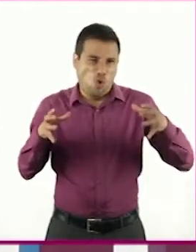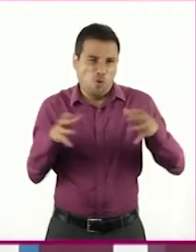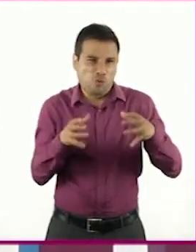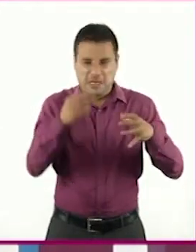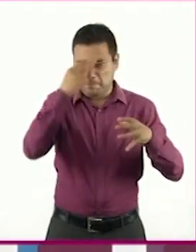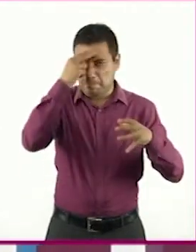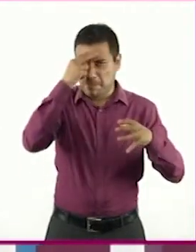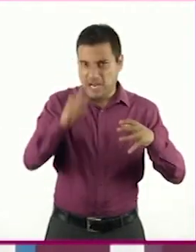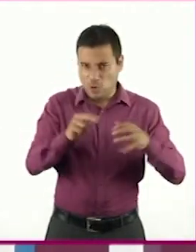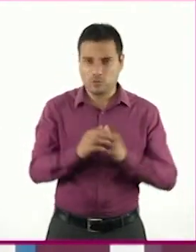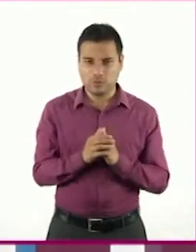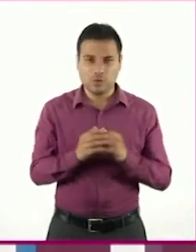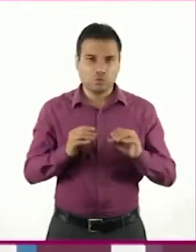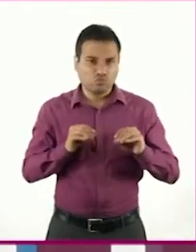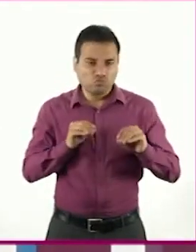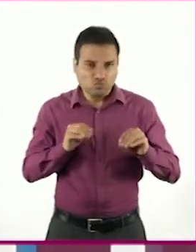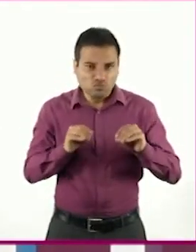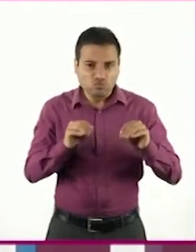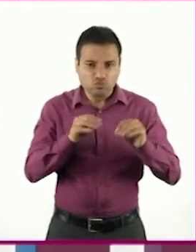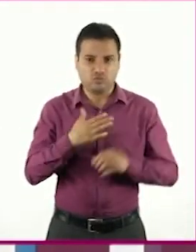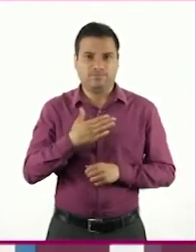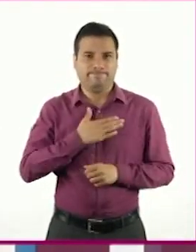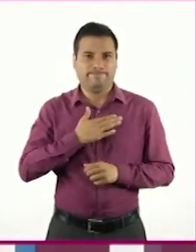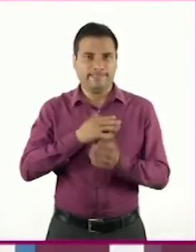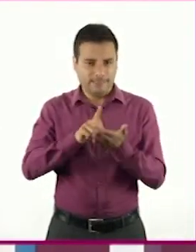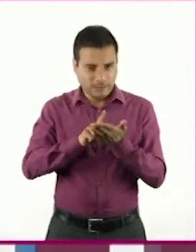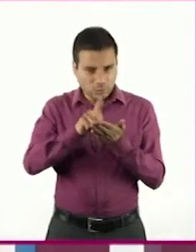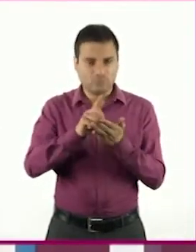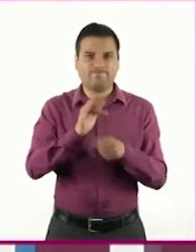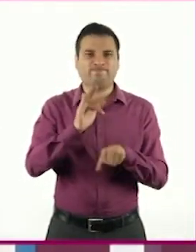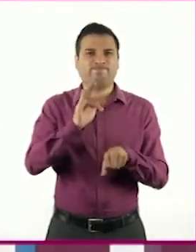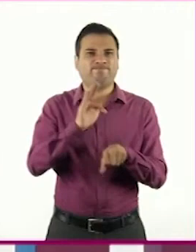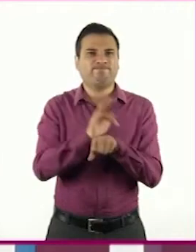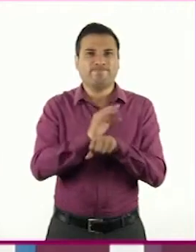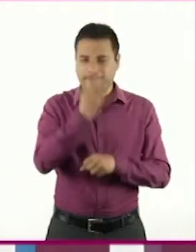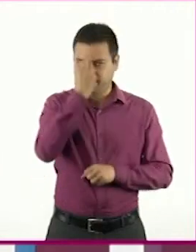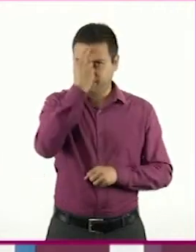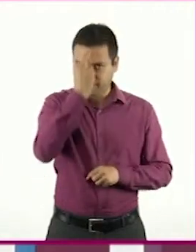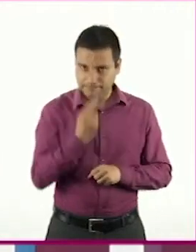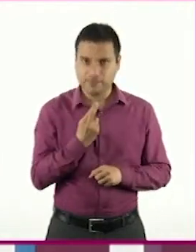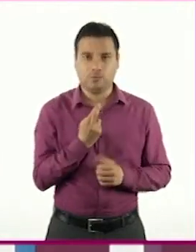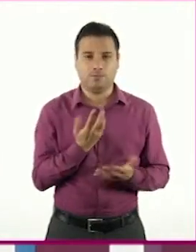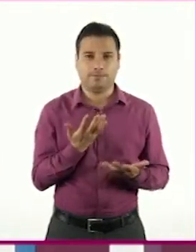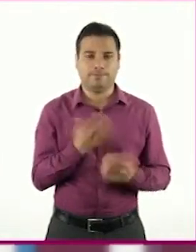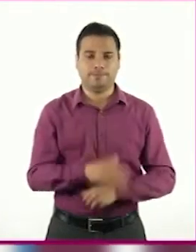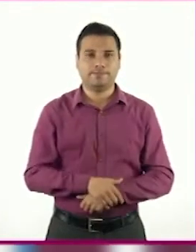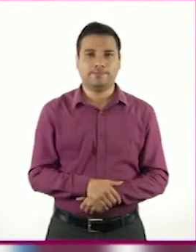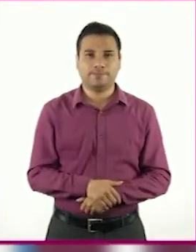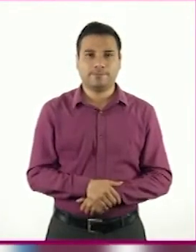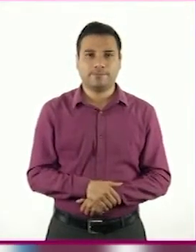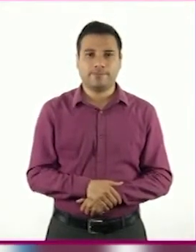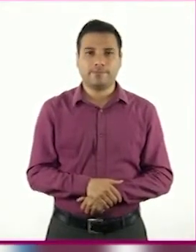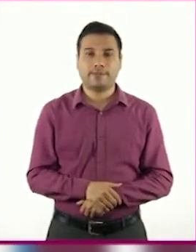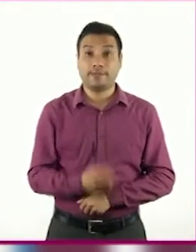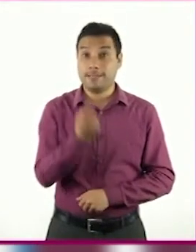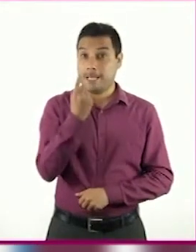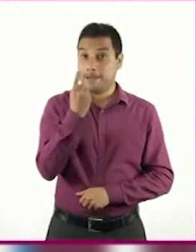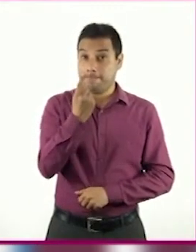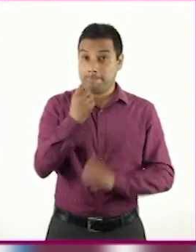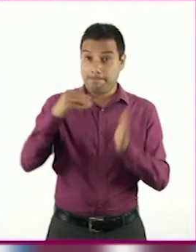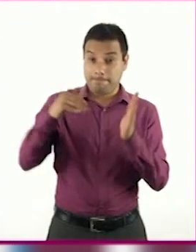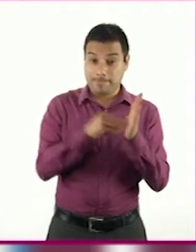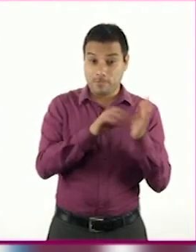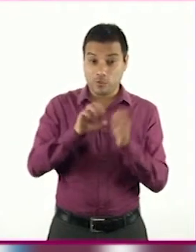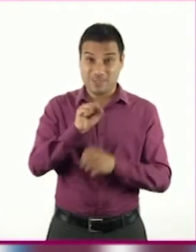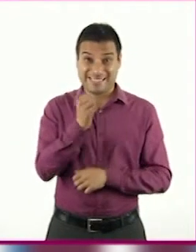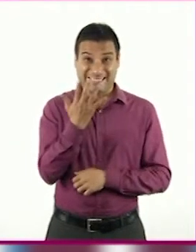mexicano se ha movilizado para defender sus derechos y reivindicar su identidad mexicana. Entre 1965